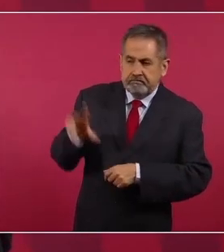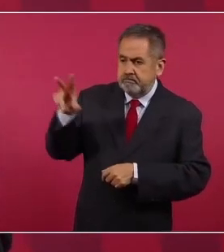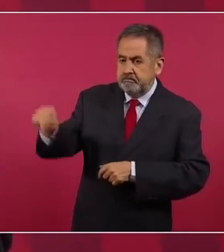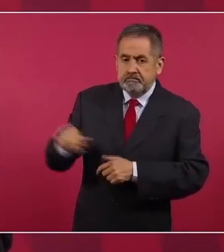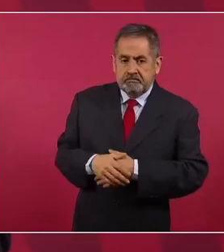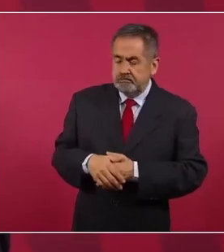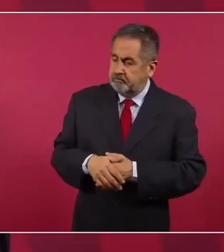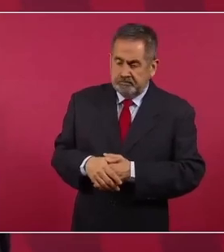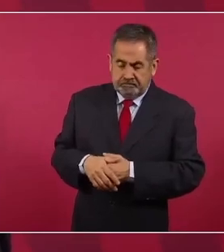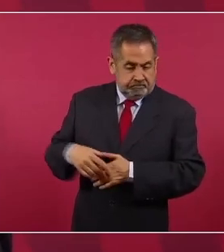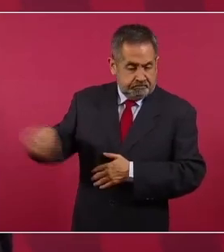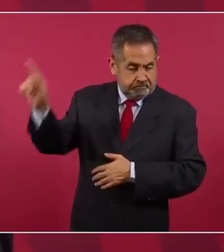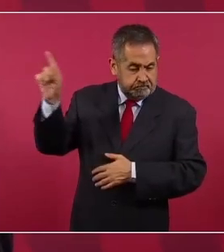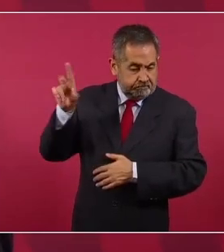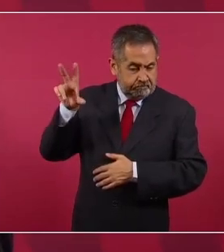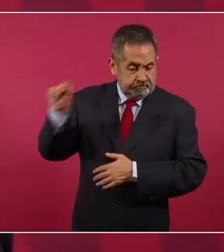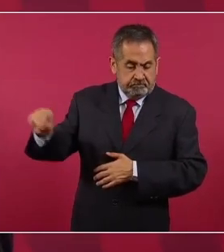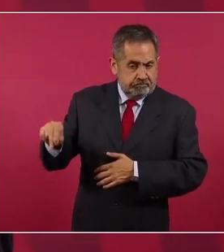se van,